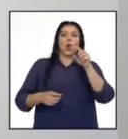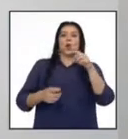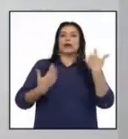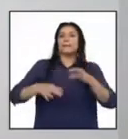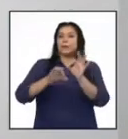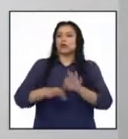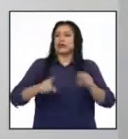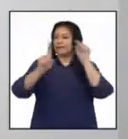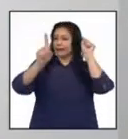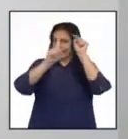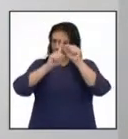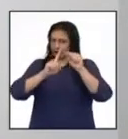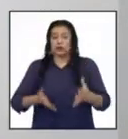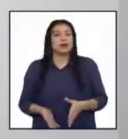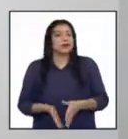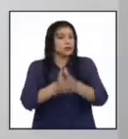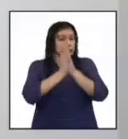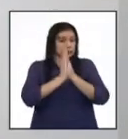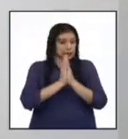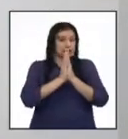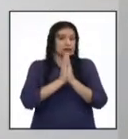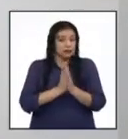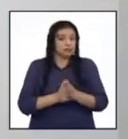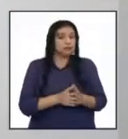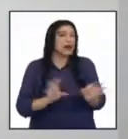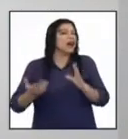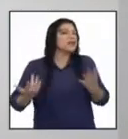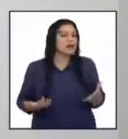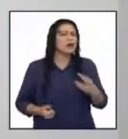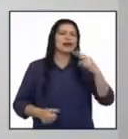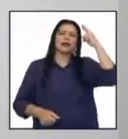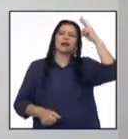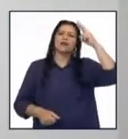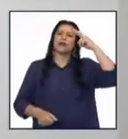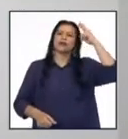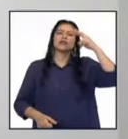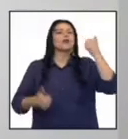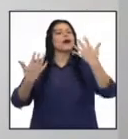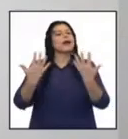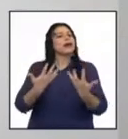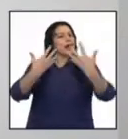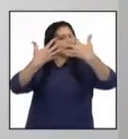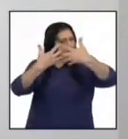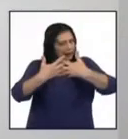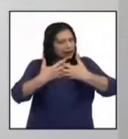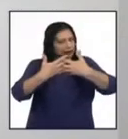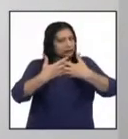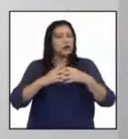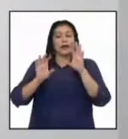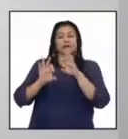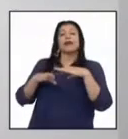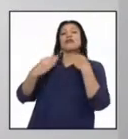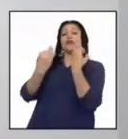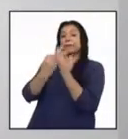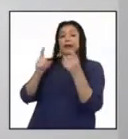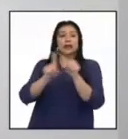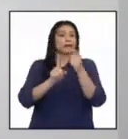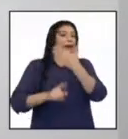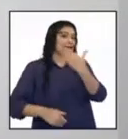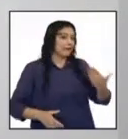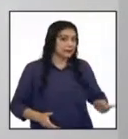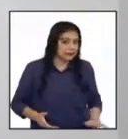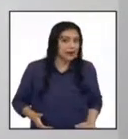que nos demanda movilizarnos es reflexionar sobre la relación entre la familia y el